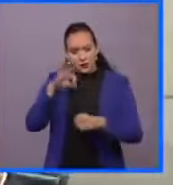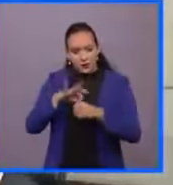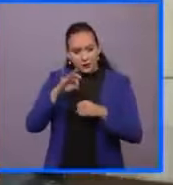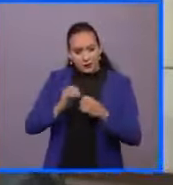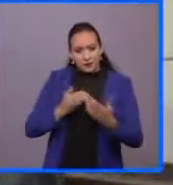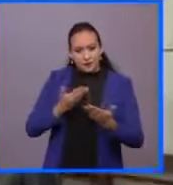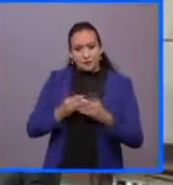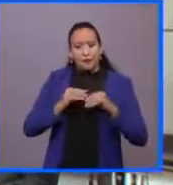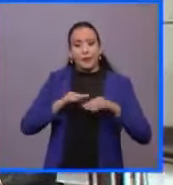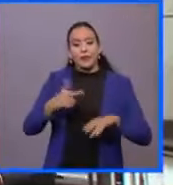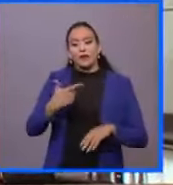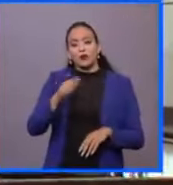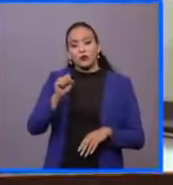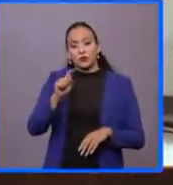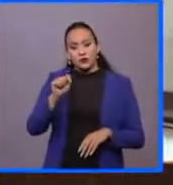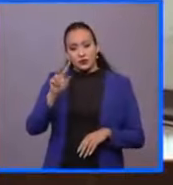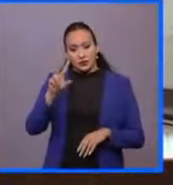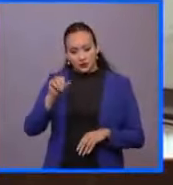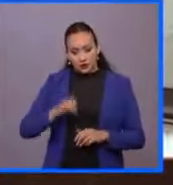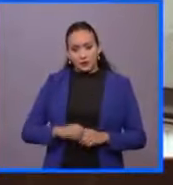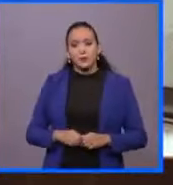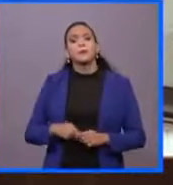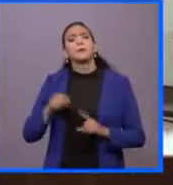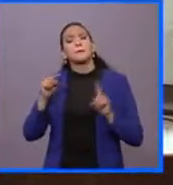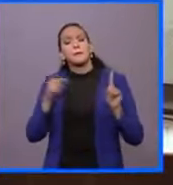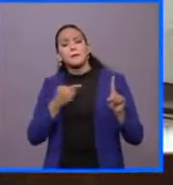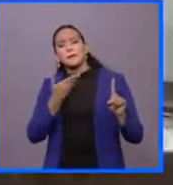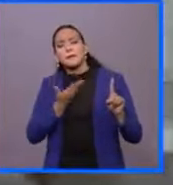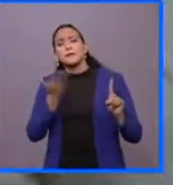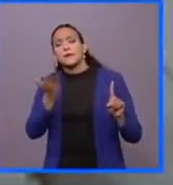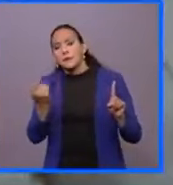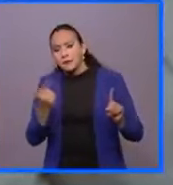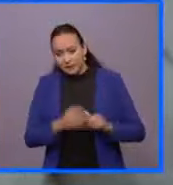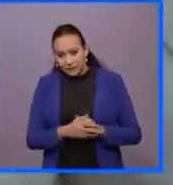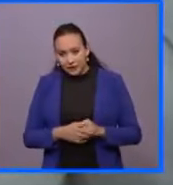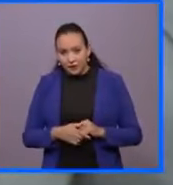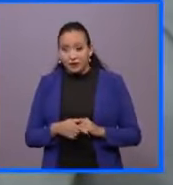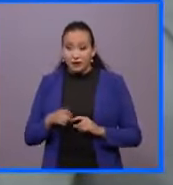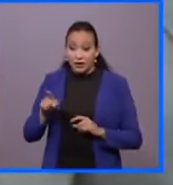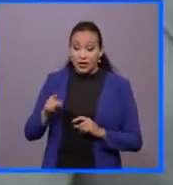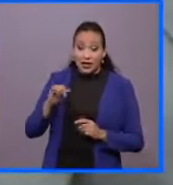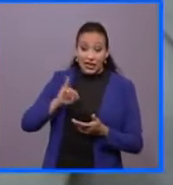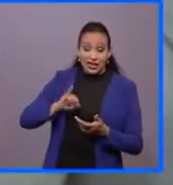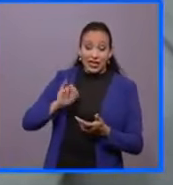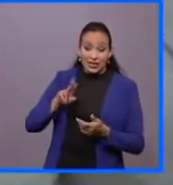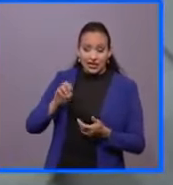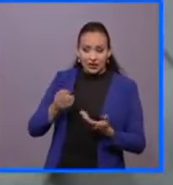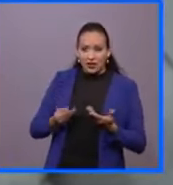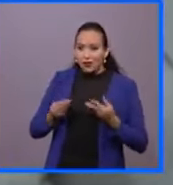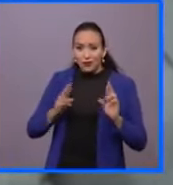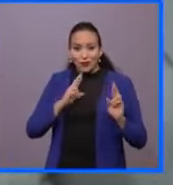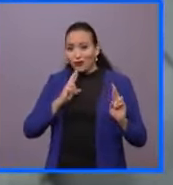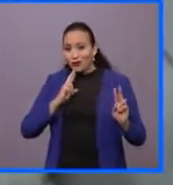que promovió Gustavo García Arias, en el que reclama la omisión del Consejo General del INE de dar respuesta a su solicitud